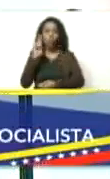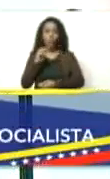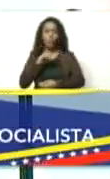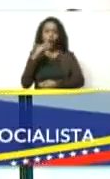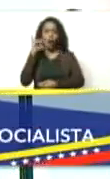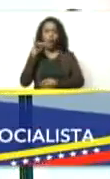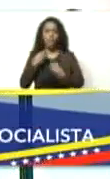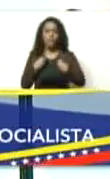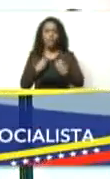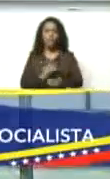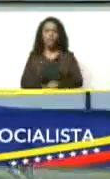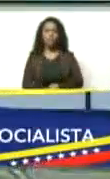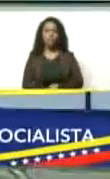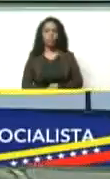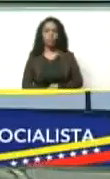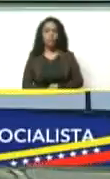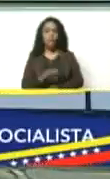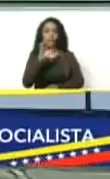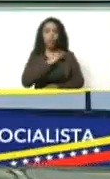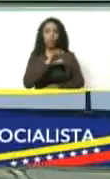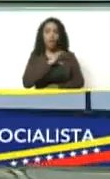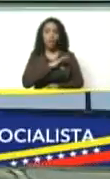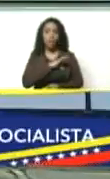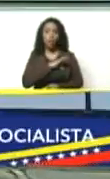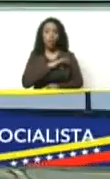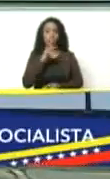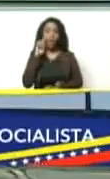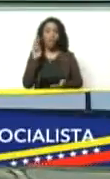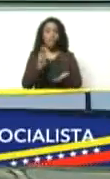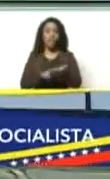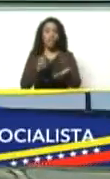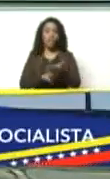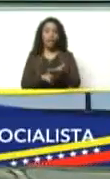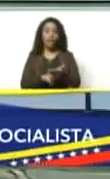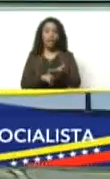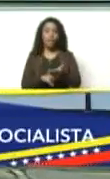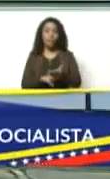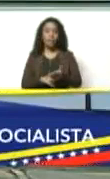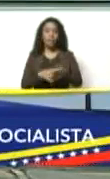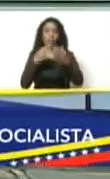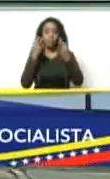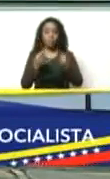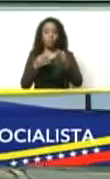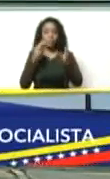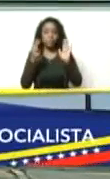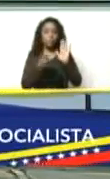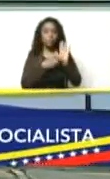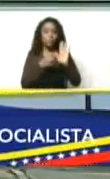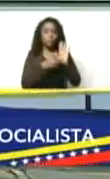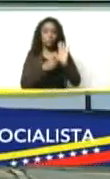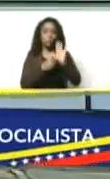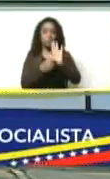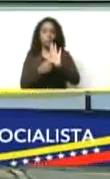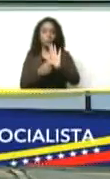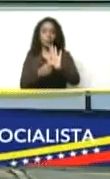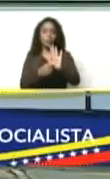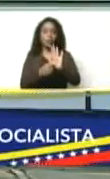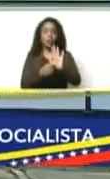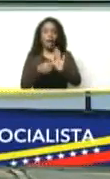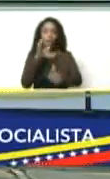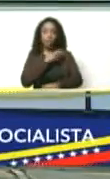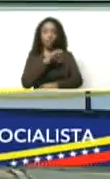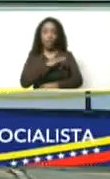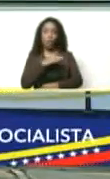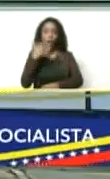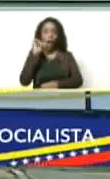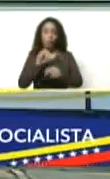existió. El socialismo de lo real, de lo concreto, de la realidad, es el socialismo que